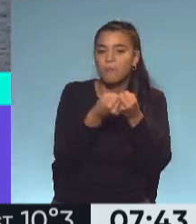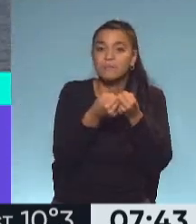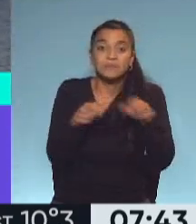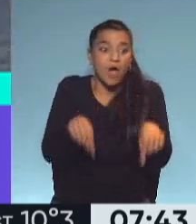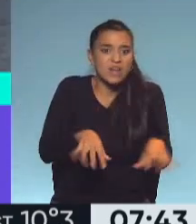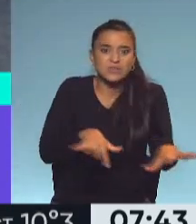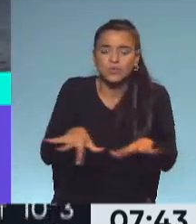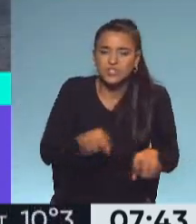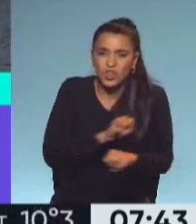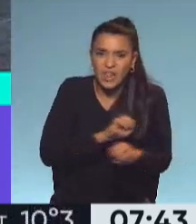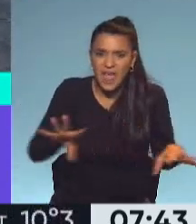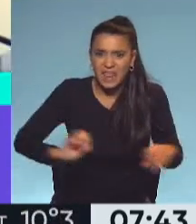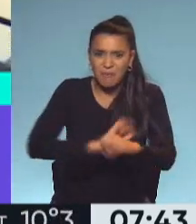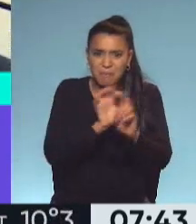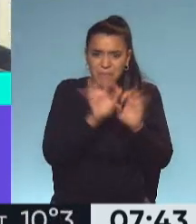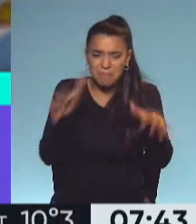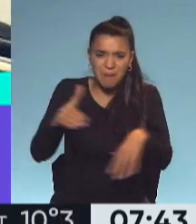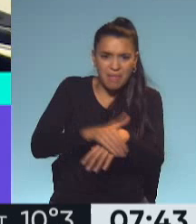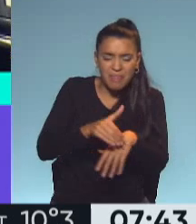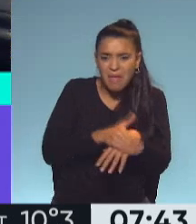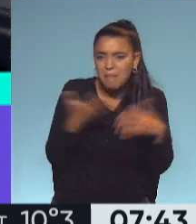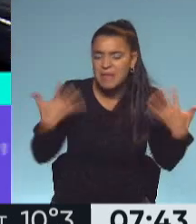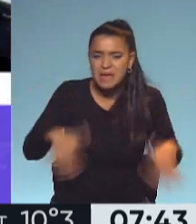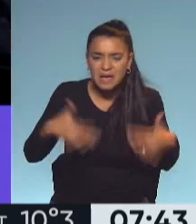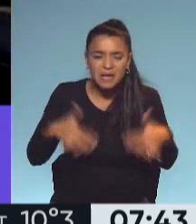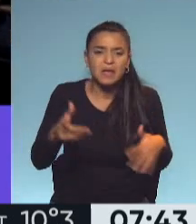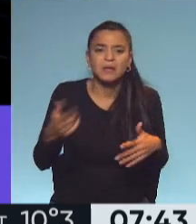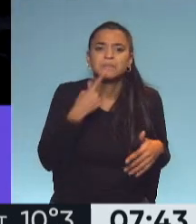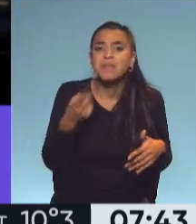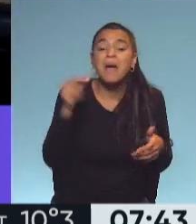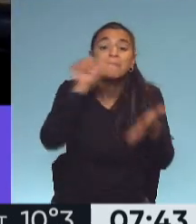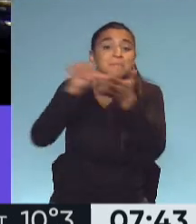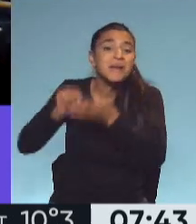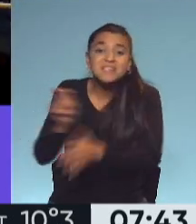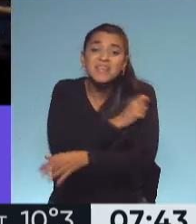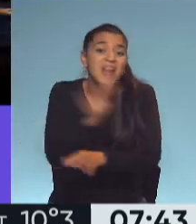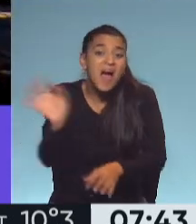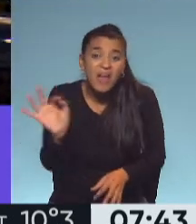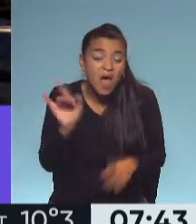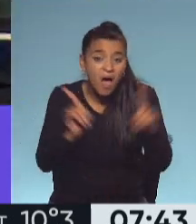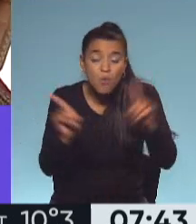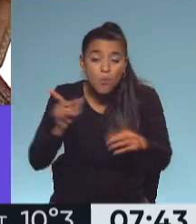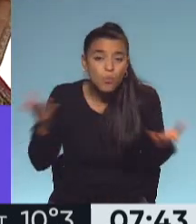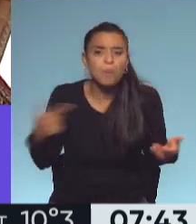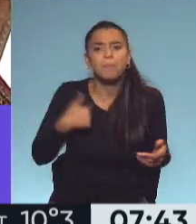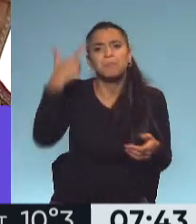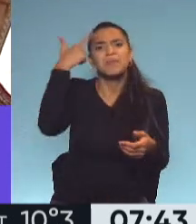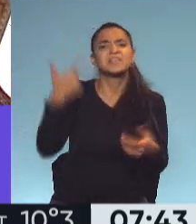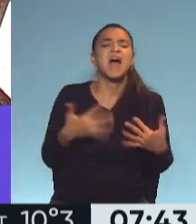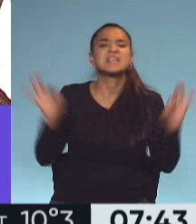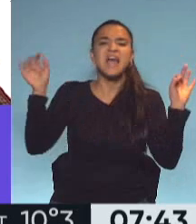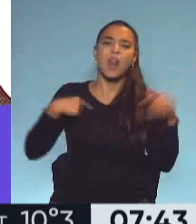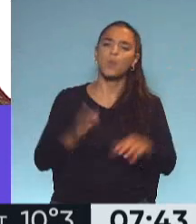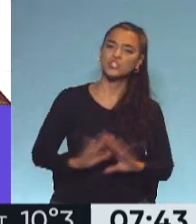de calamidad en el mundo. Insisto, lo que decía al principio, hay países que no han vacunado. Y la verdad que uno cree que uno se salva solo